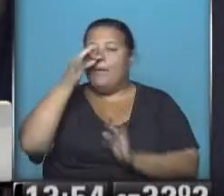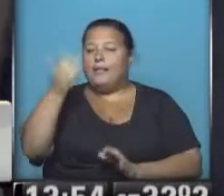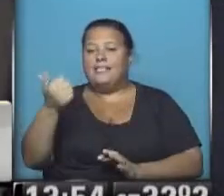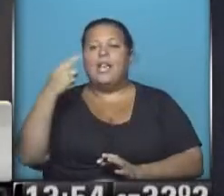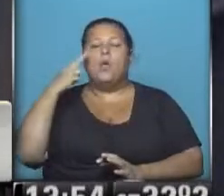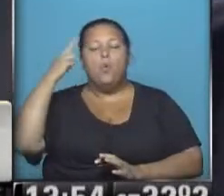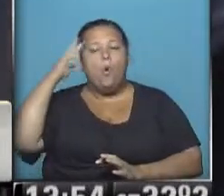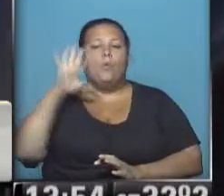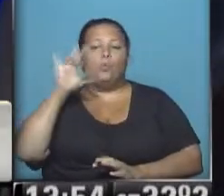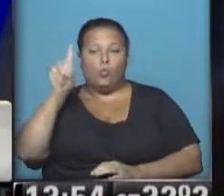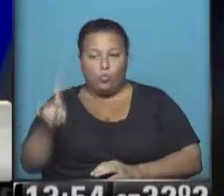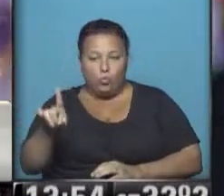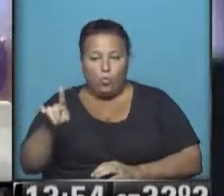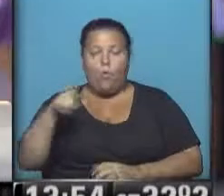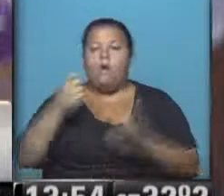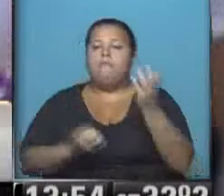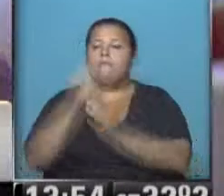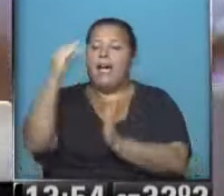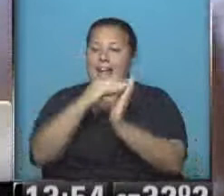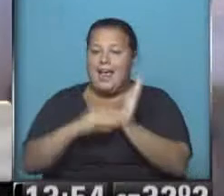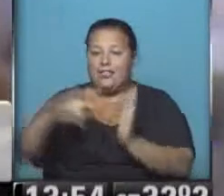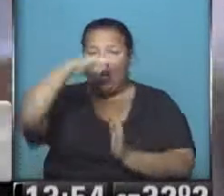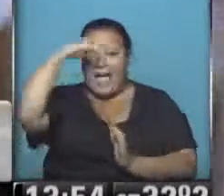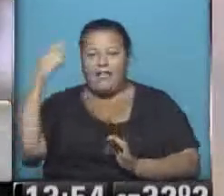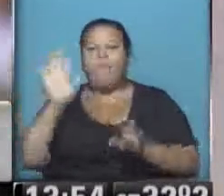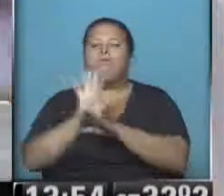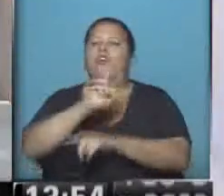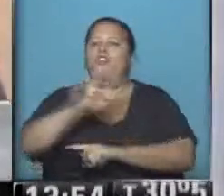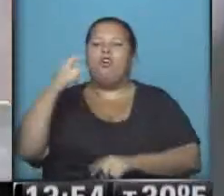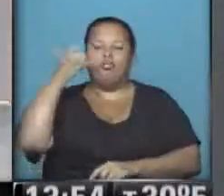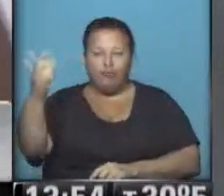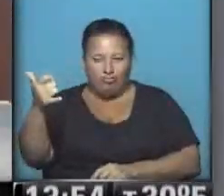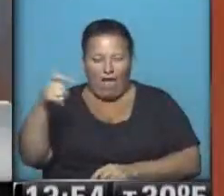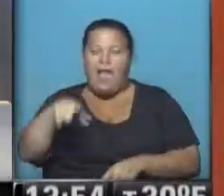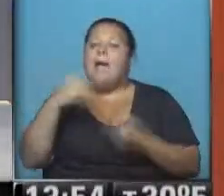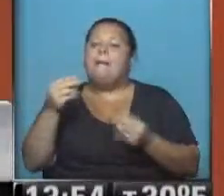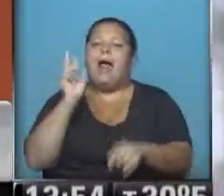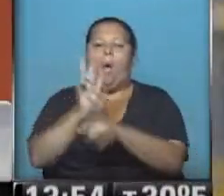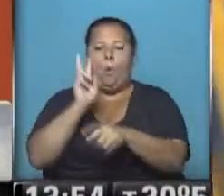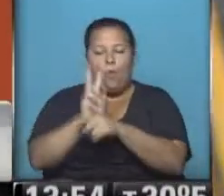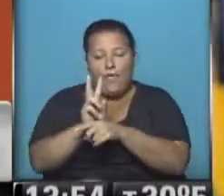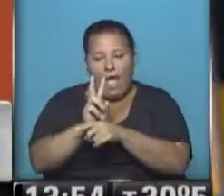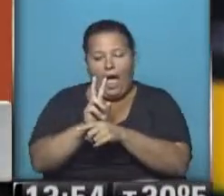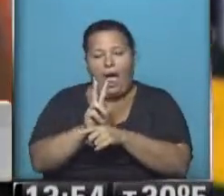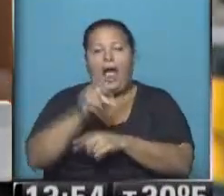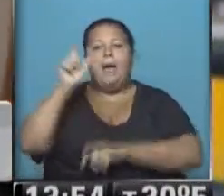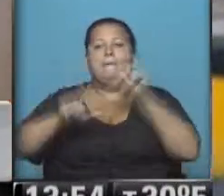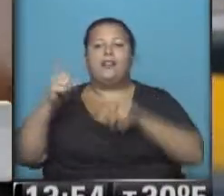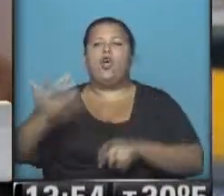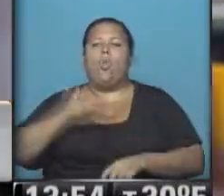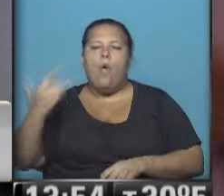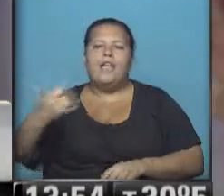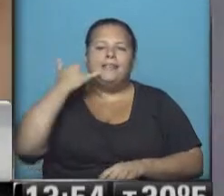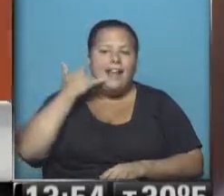951 crea el registro nacional no llame este registro tiene como objeto proteger a los titulares y